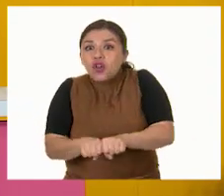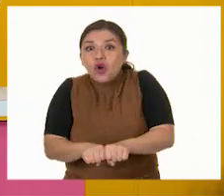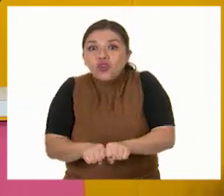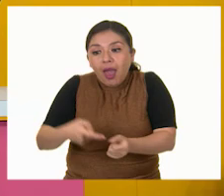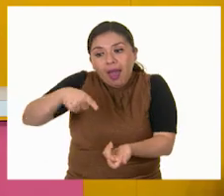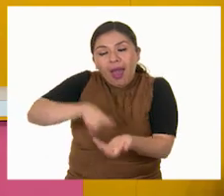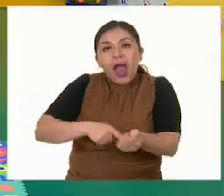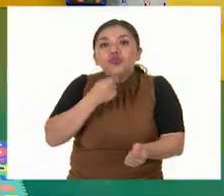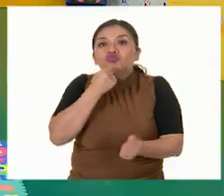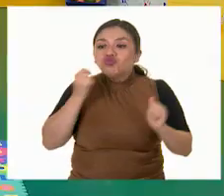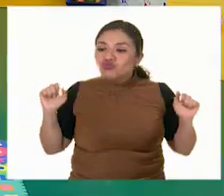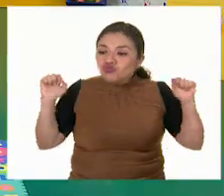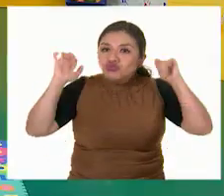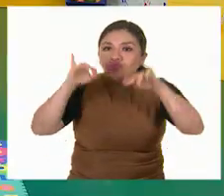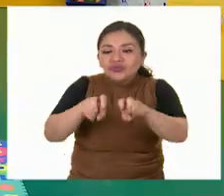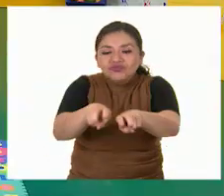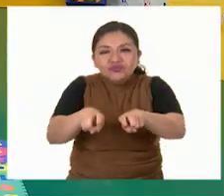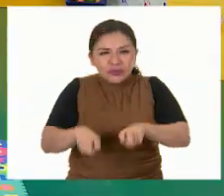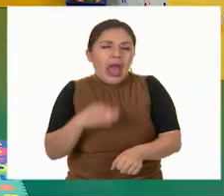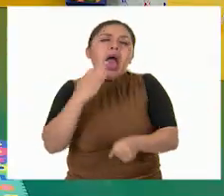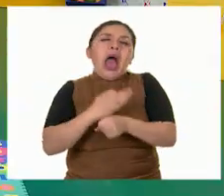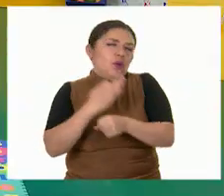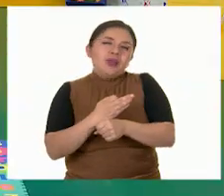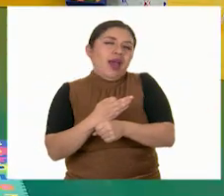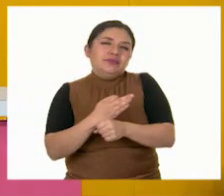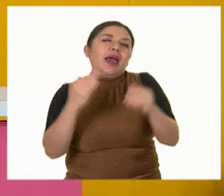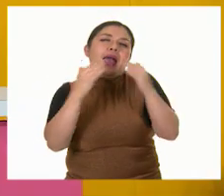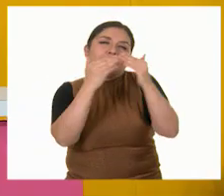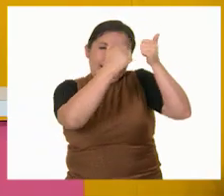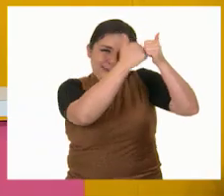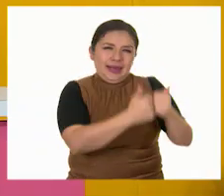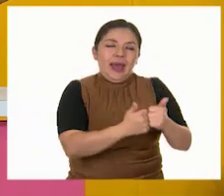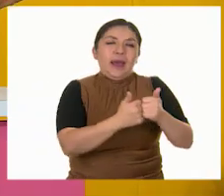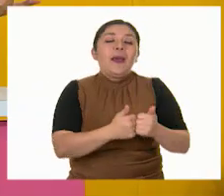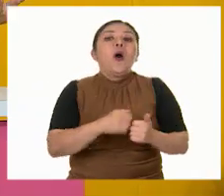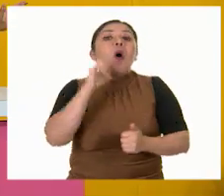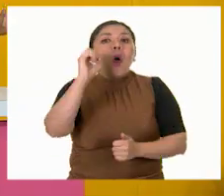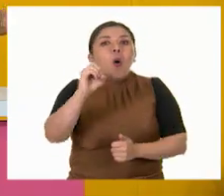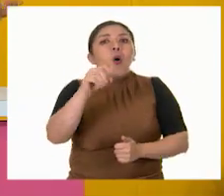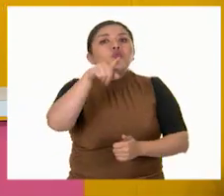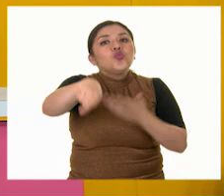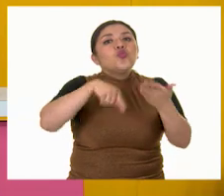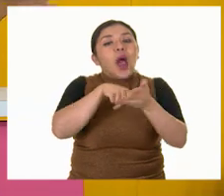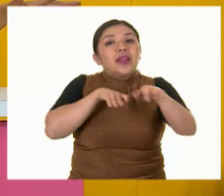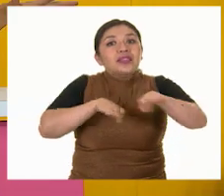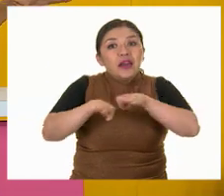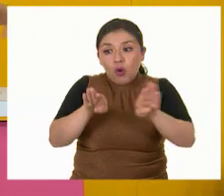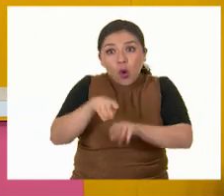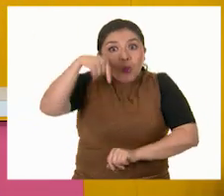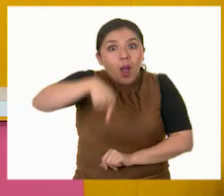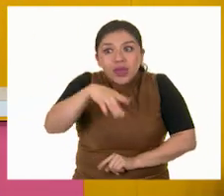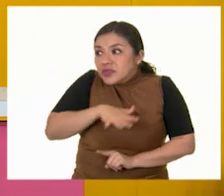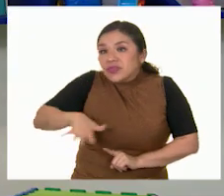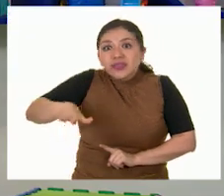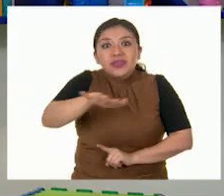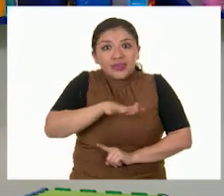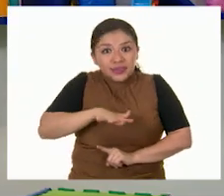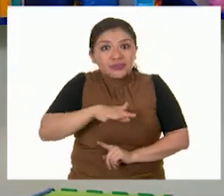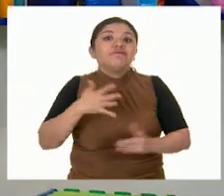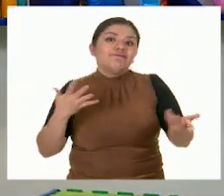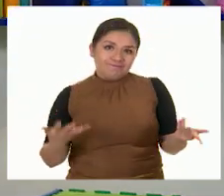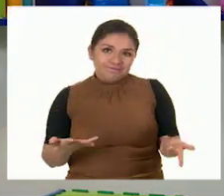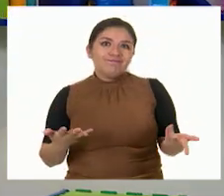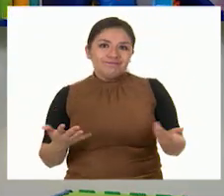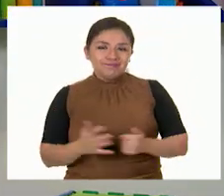los niños y las niñas pues están, aunque ahorita estamos en pandemia, uh-huh. o nuestro espacio de trabajo como este. Claro. Como lo estamos